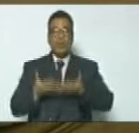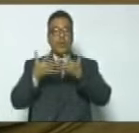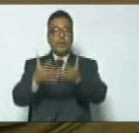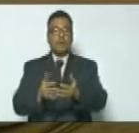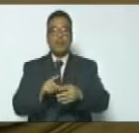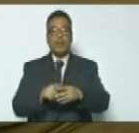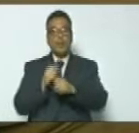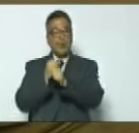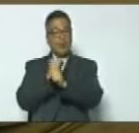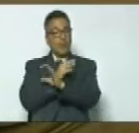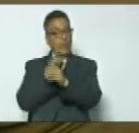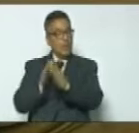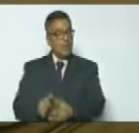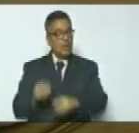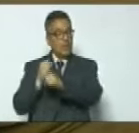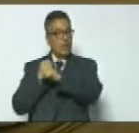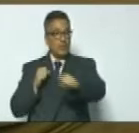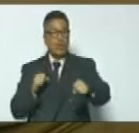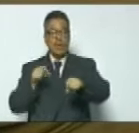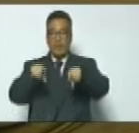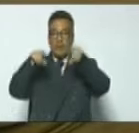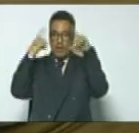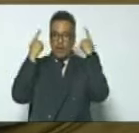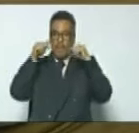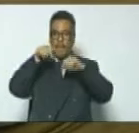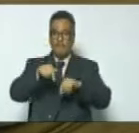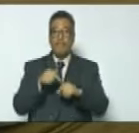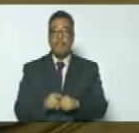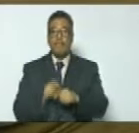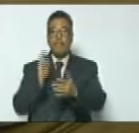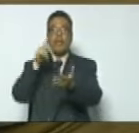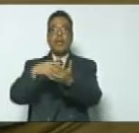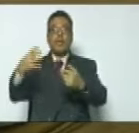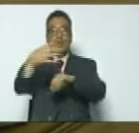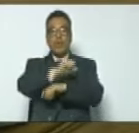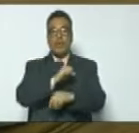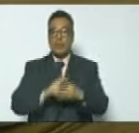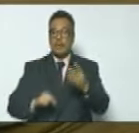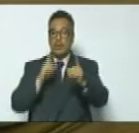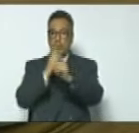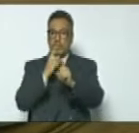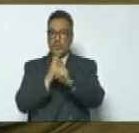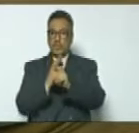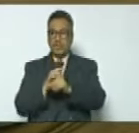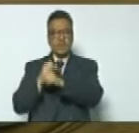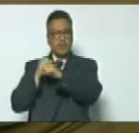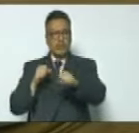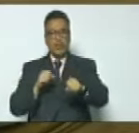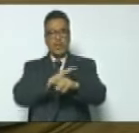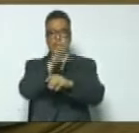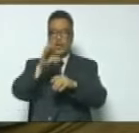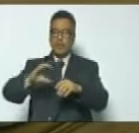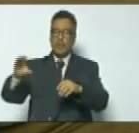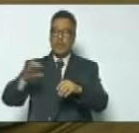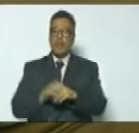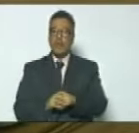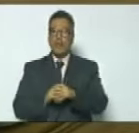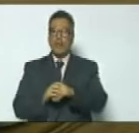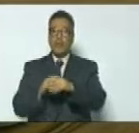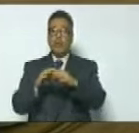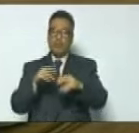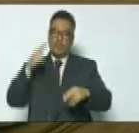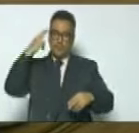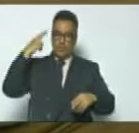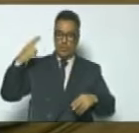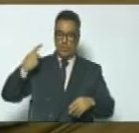los beisbolistas, llevó al equipo de los Tiburones de la Guaira a la conquista del clásico del béisbol caribeño, llenando de